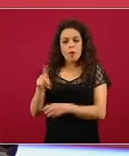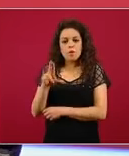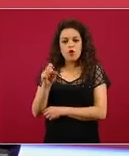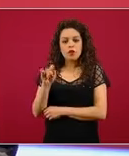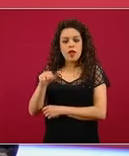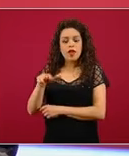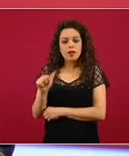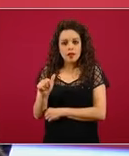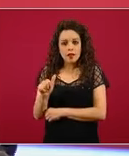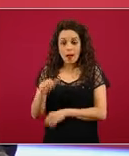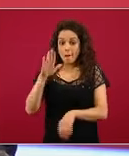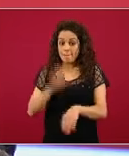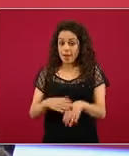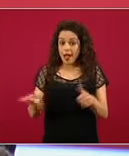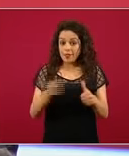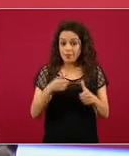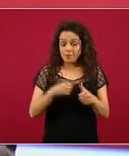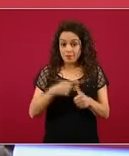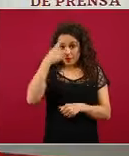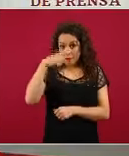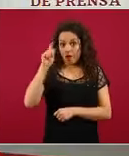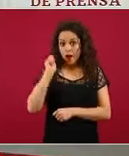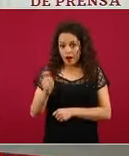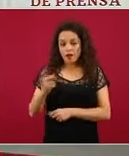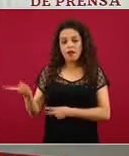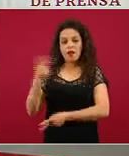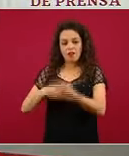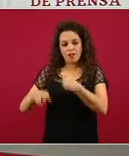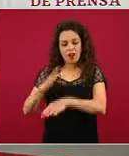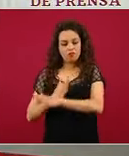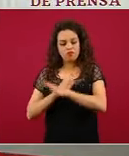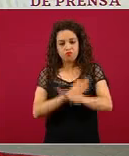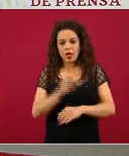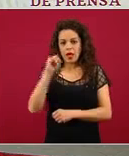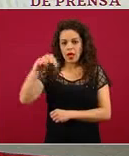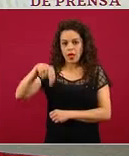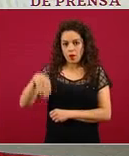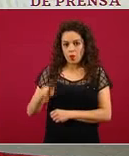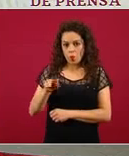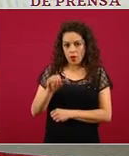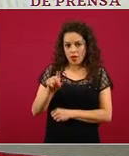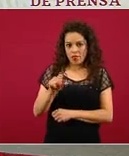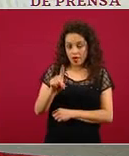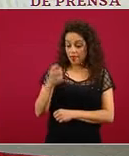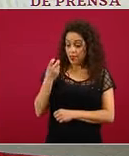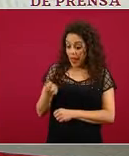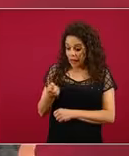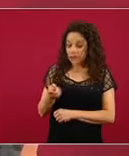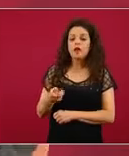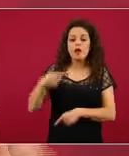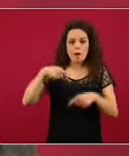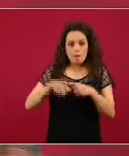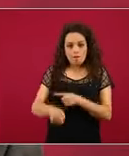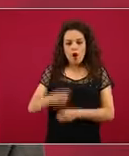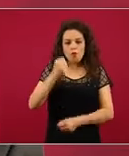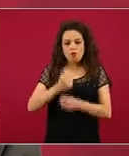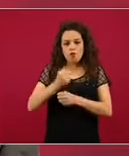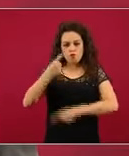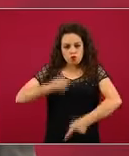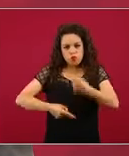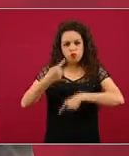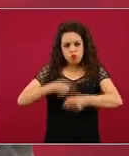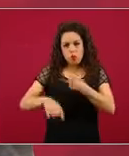principal que induce la inmunidad, y esa proteína empieza a circular en la sangre, incapaz